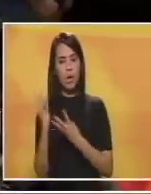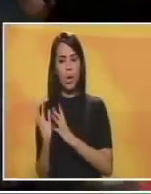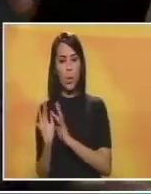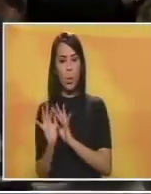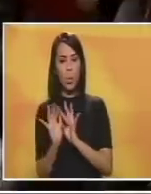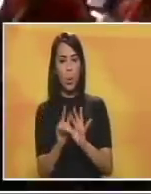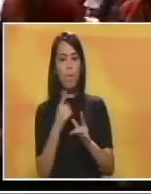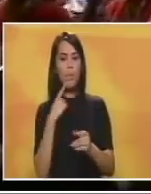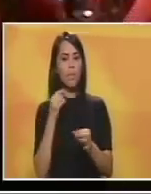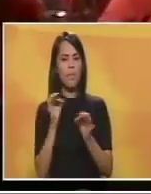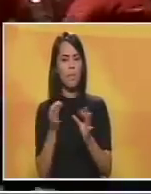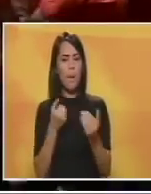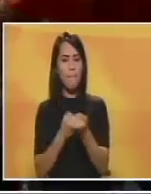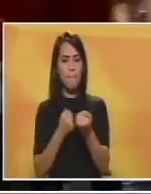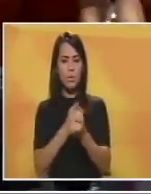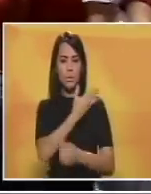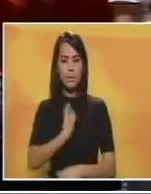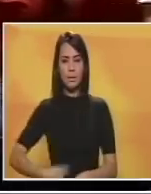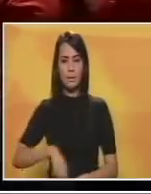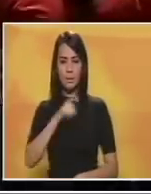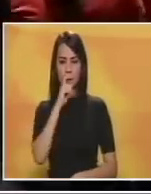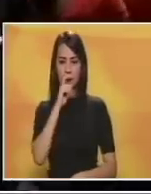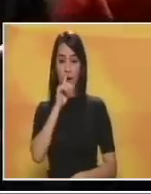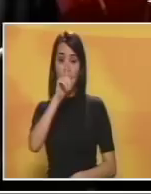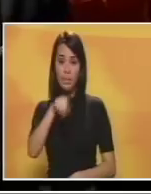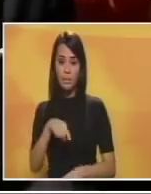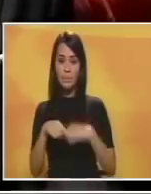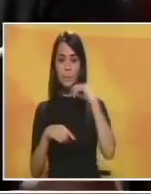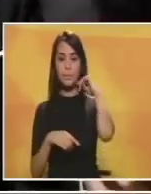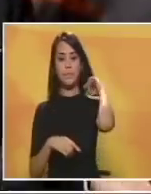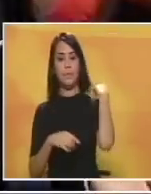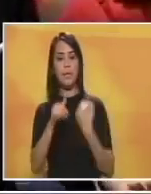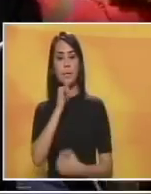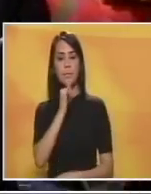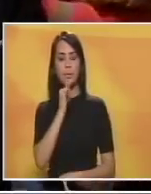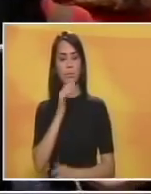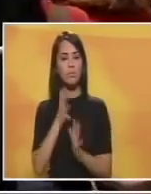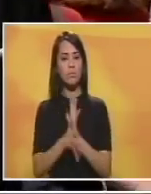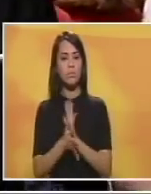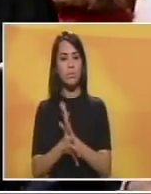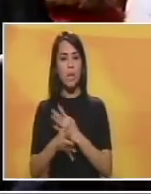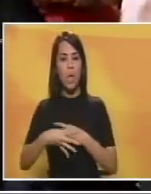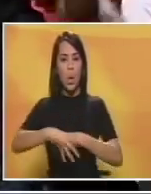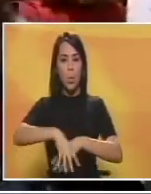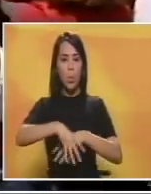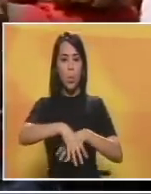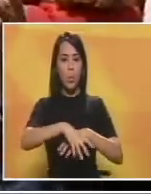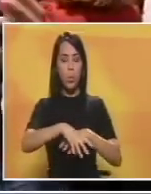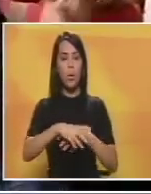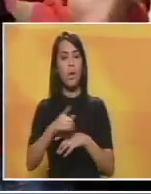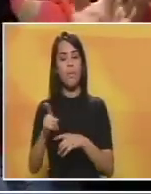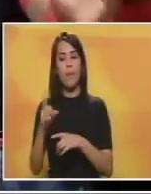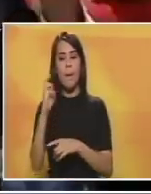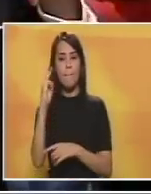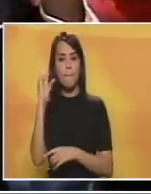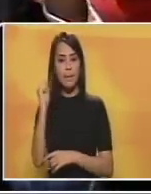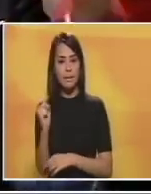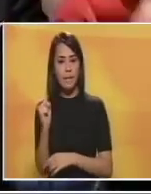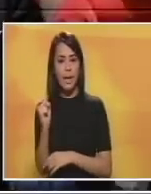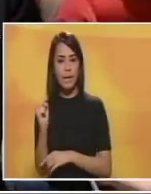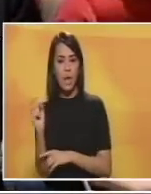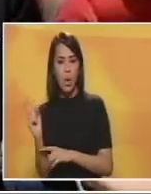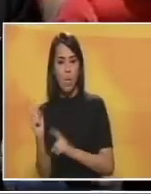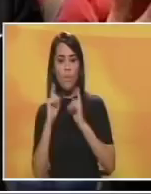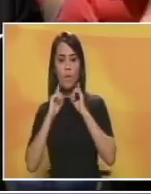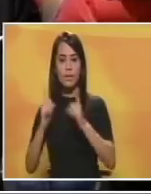en respaldo al presidente Nicolás Maduro, también es importante mencionar que esta movilización viene desde Petare, cruzando toda la avenida